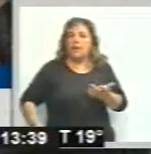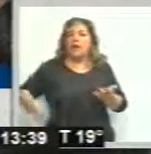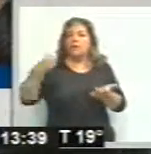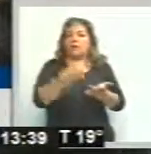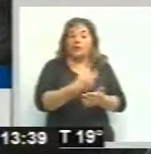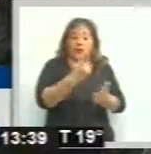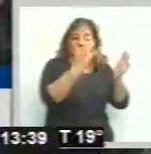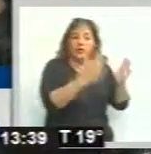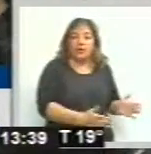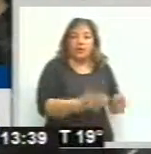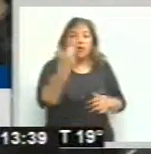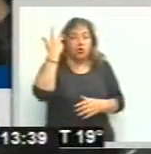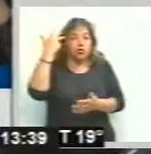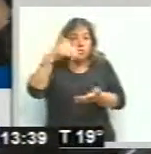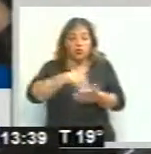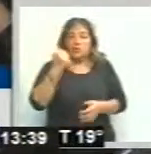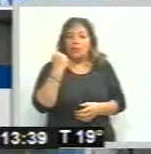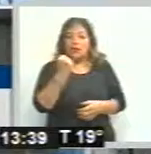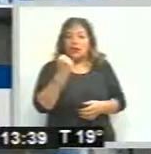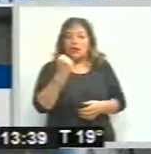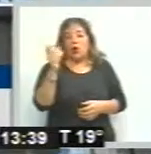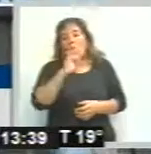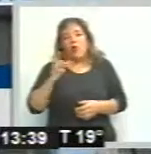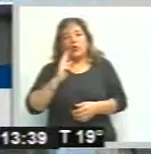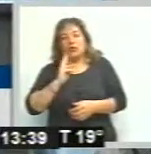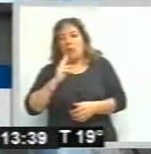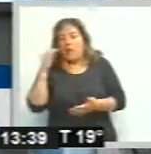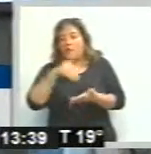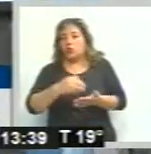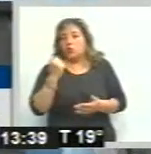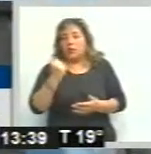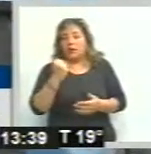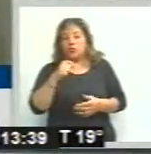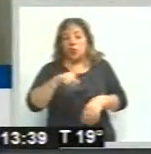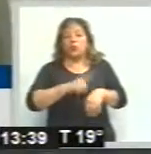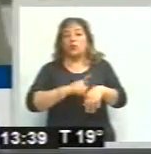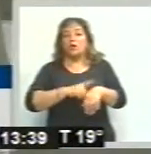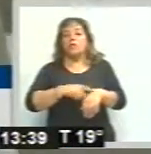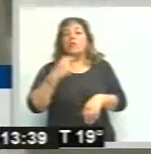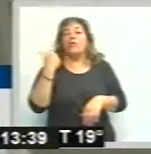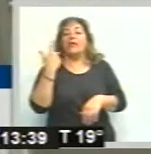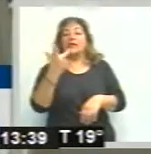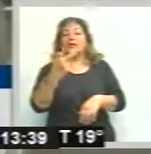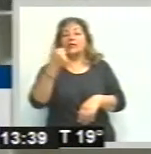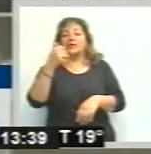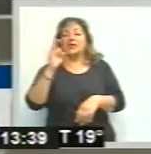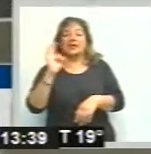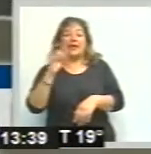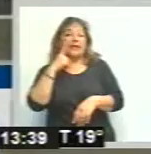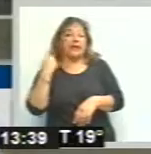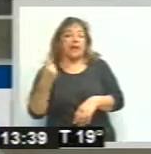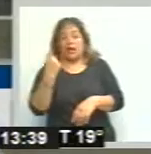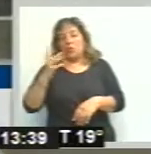primera etapa es de 18 millones de pesos, 19 millones de pesos, y con un plazo de ejecución de 360 días